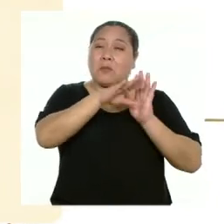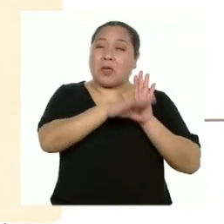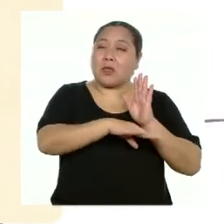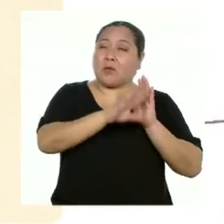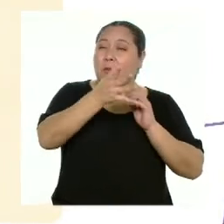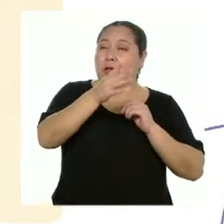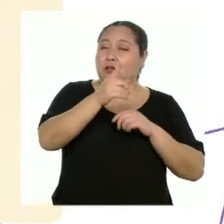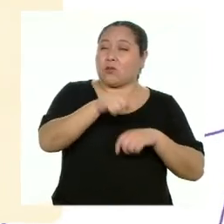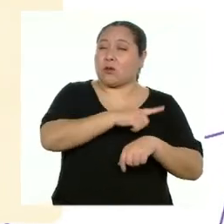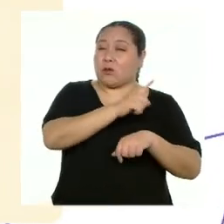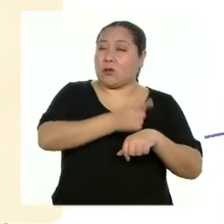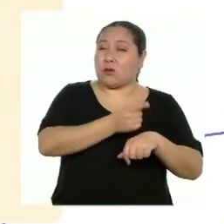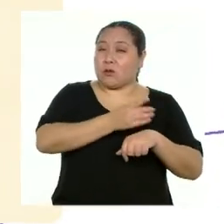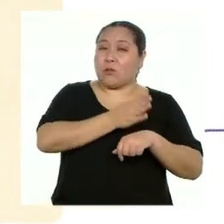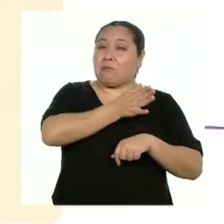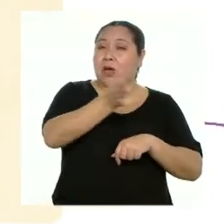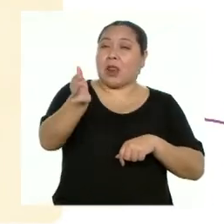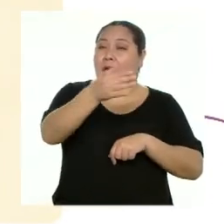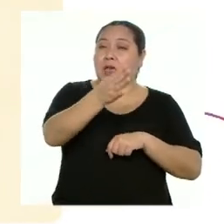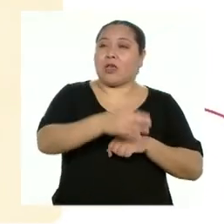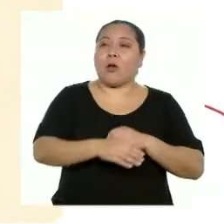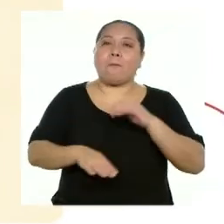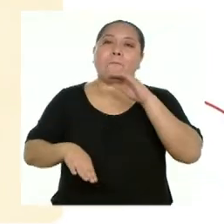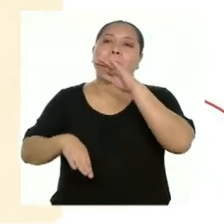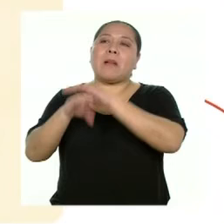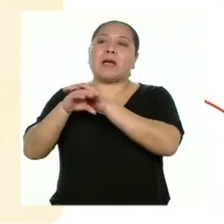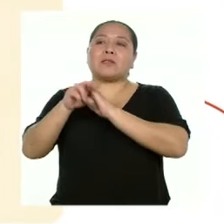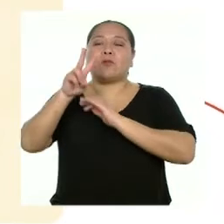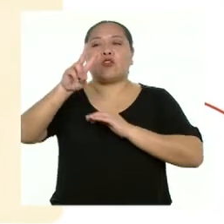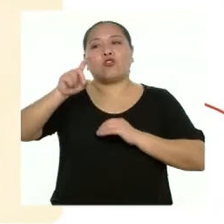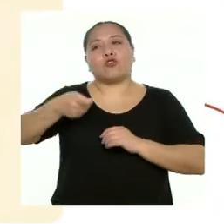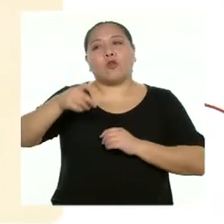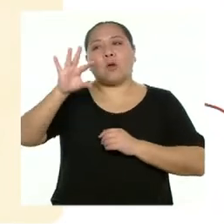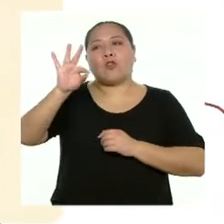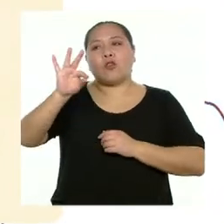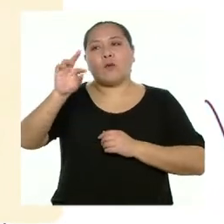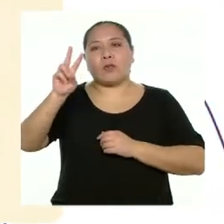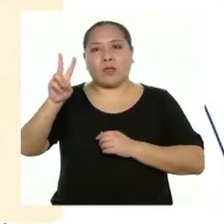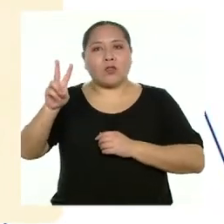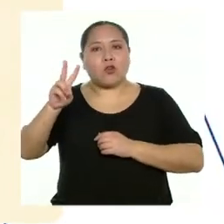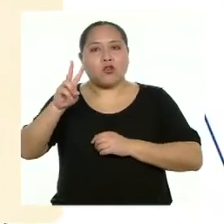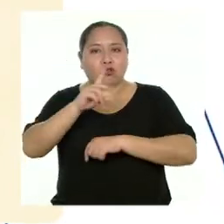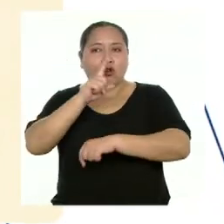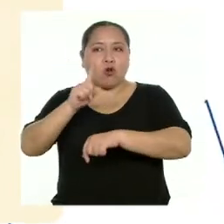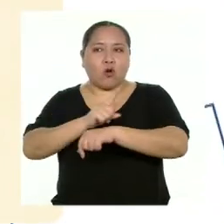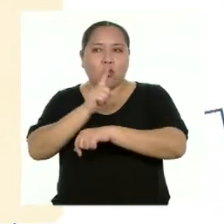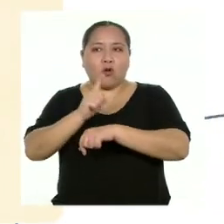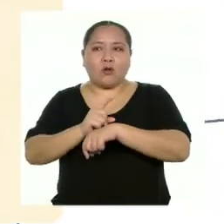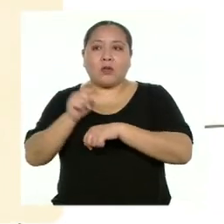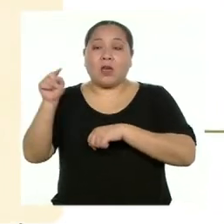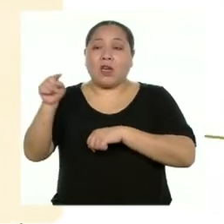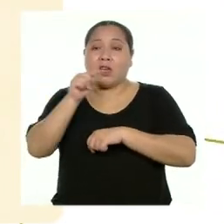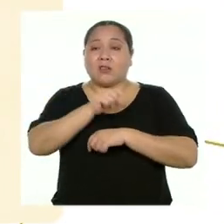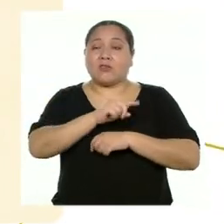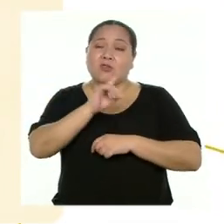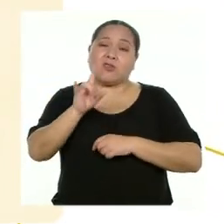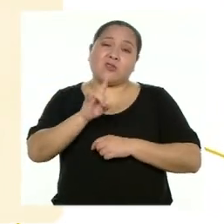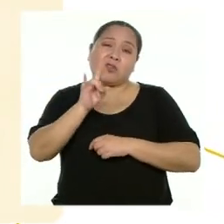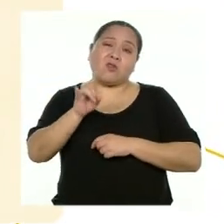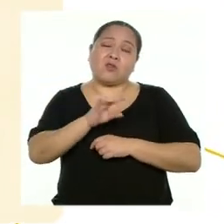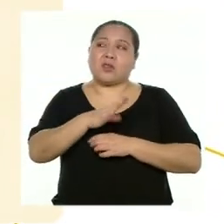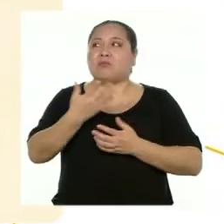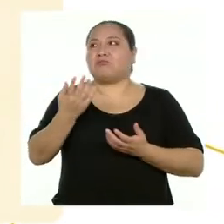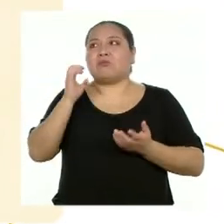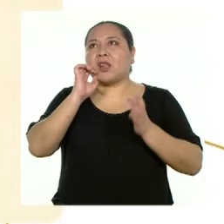2,92 horas como máximo para desplazarse. Tiempo que es considerable y que se debería utilizar en otras ocupaciones como